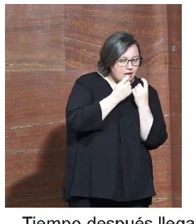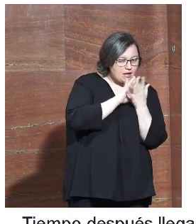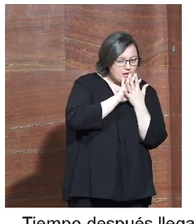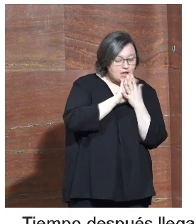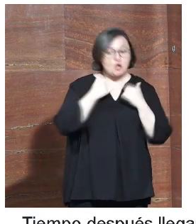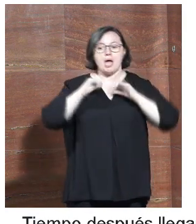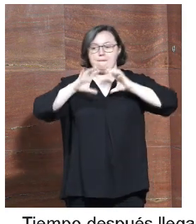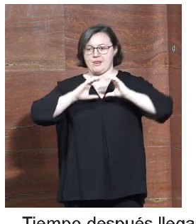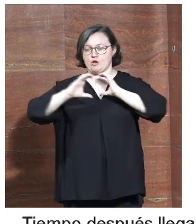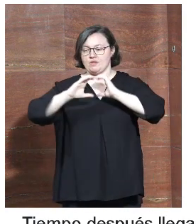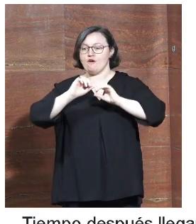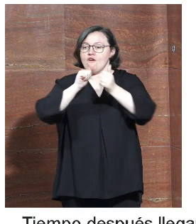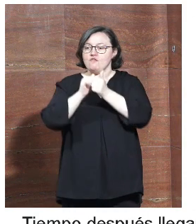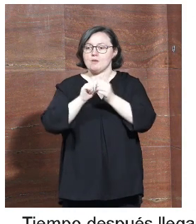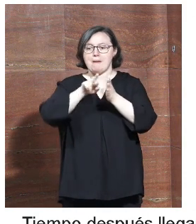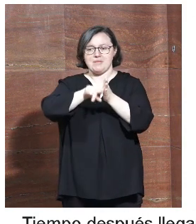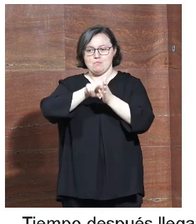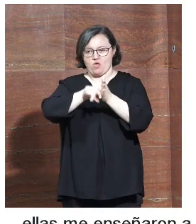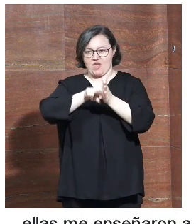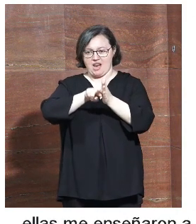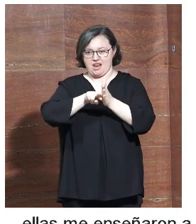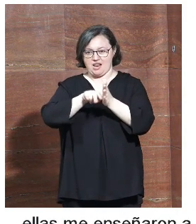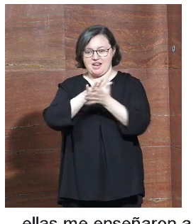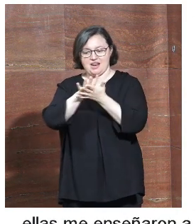yo aprendí a comunicarme de forma bimodal.